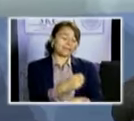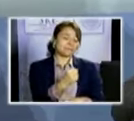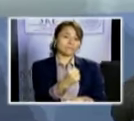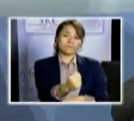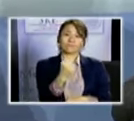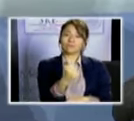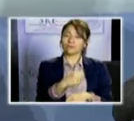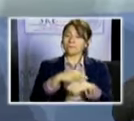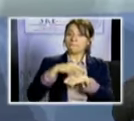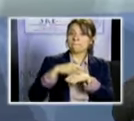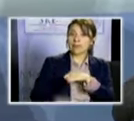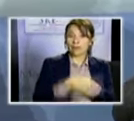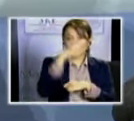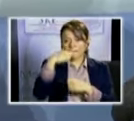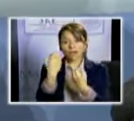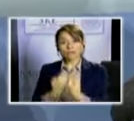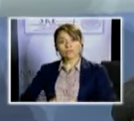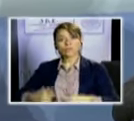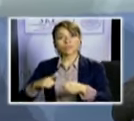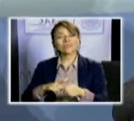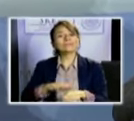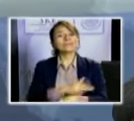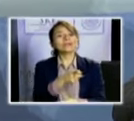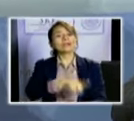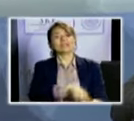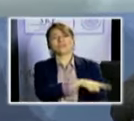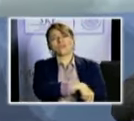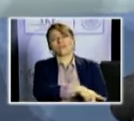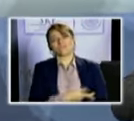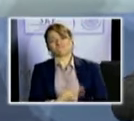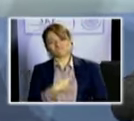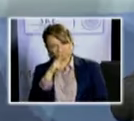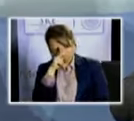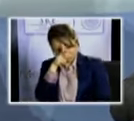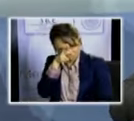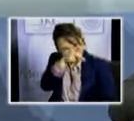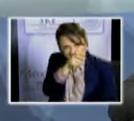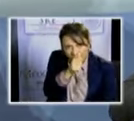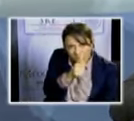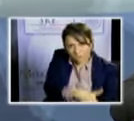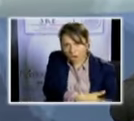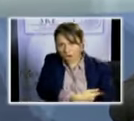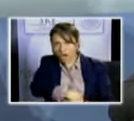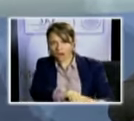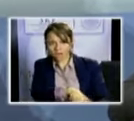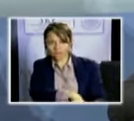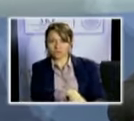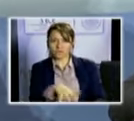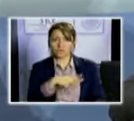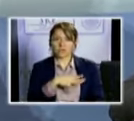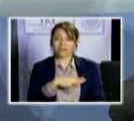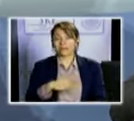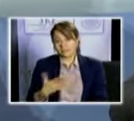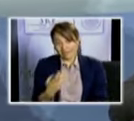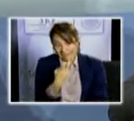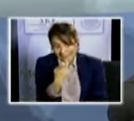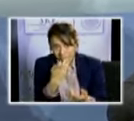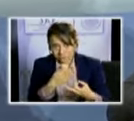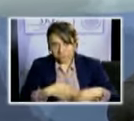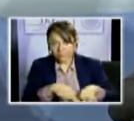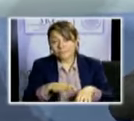con la violencia que generan y que independientemente de la regulación que se quiere dar a las drogas,